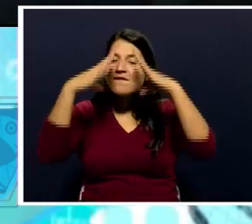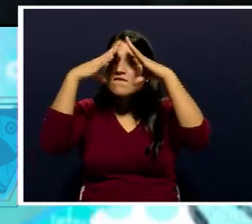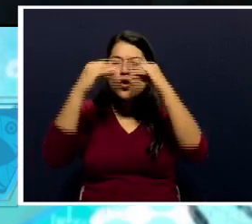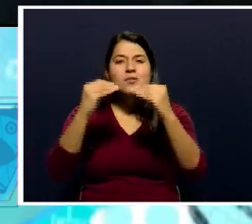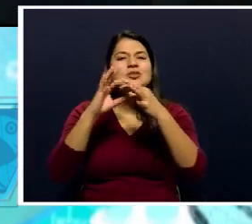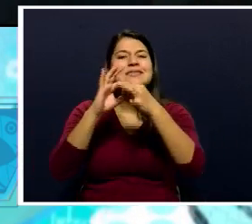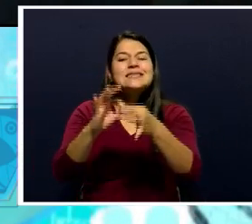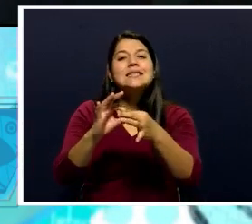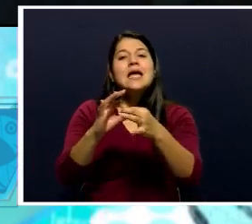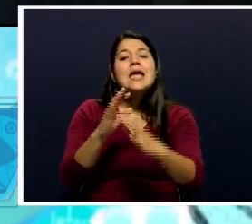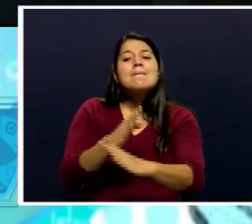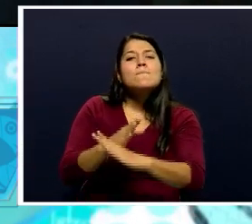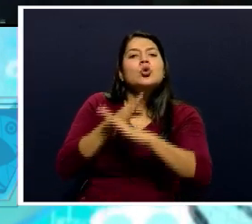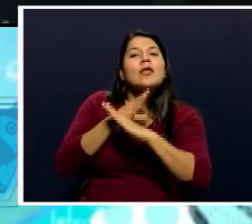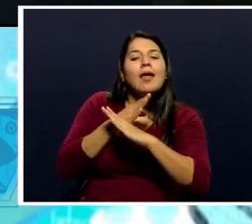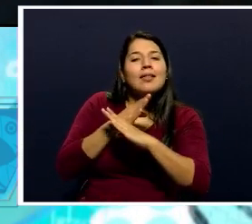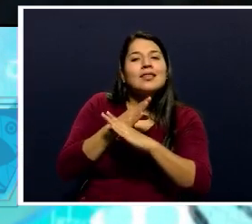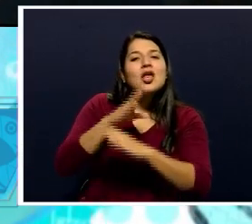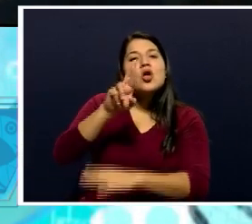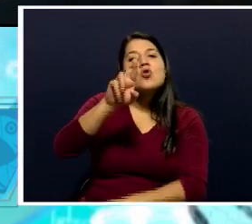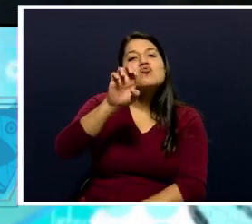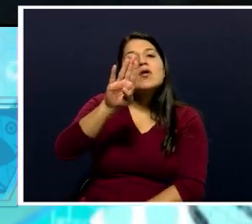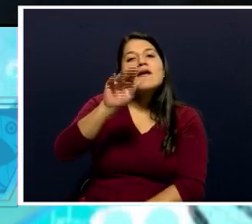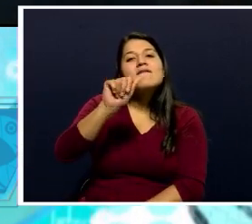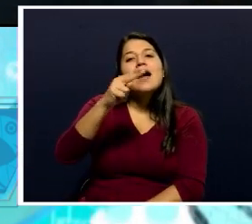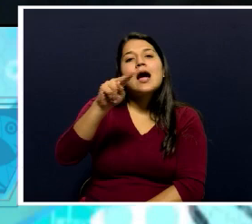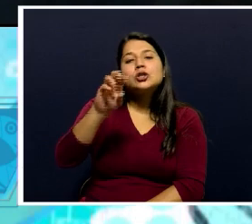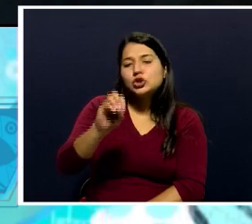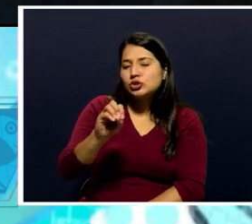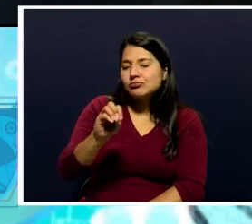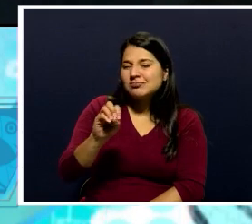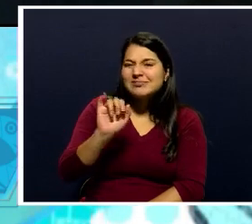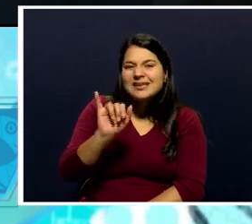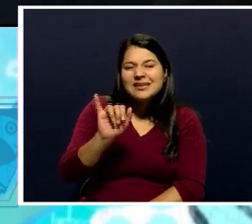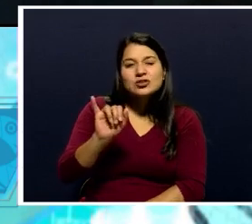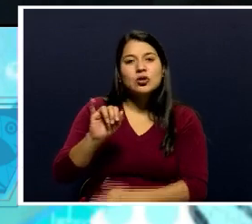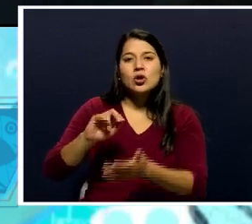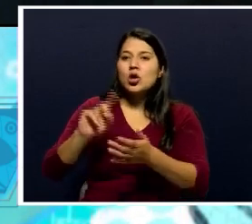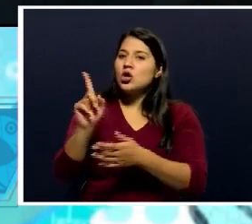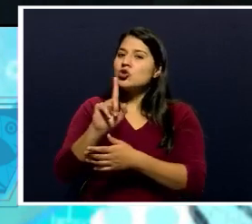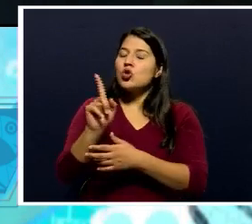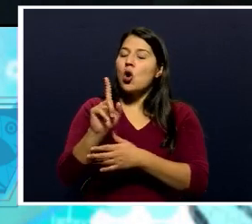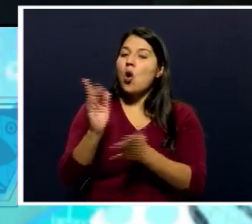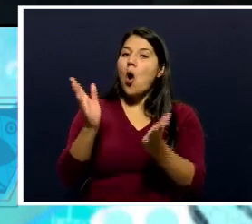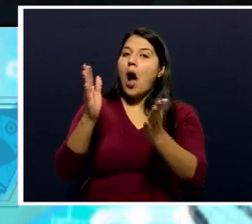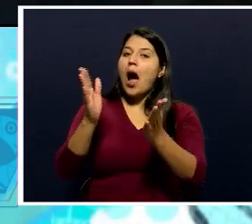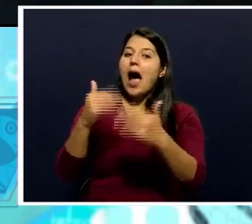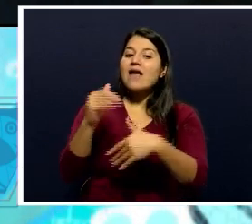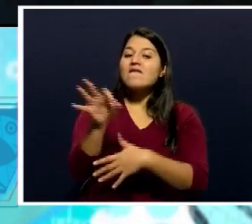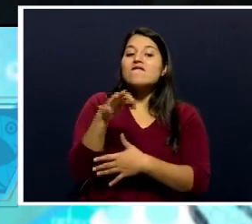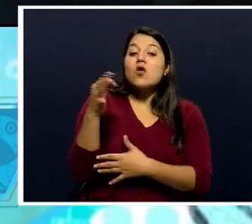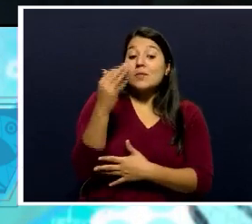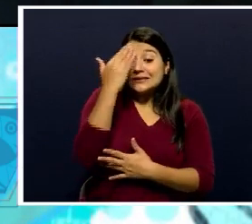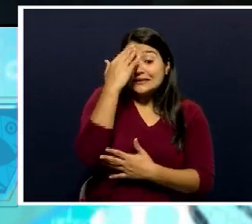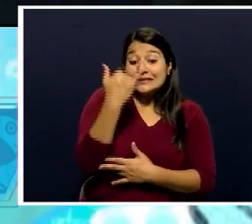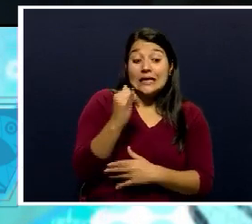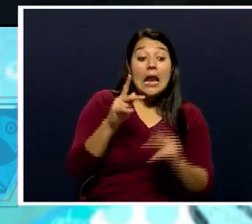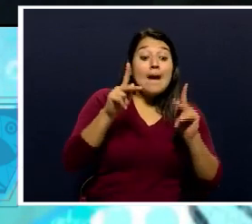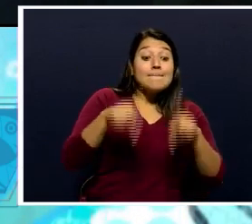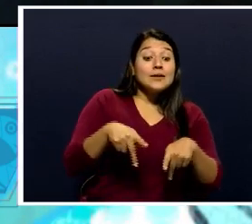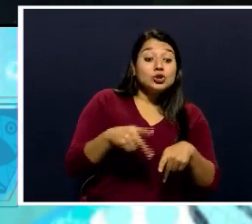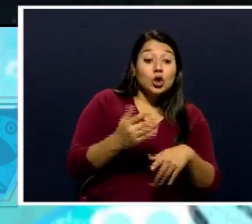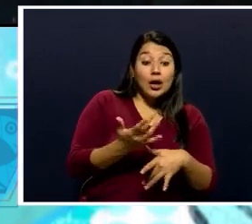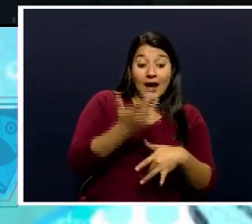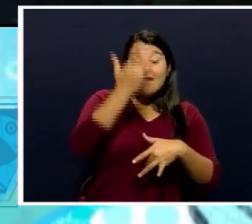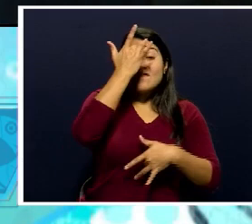rebaño, no hay realmente información que nos permita afirmar que una persona que sobrevive la infección desarrolla inmunidad.